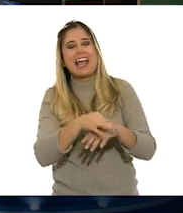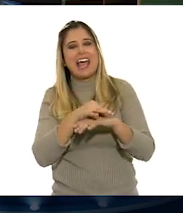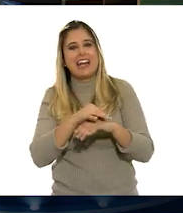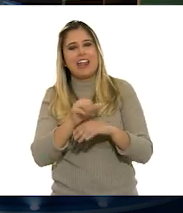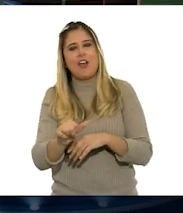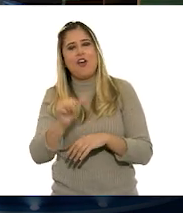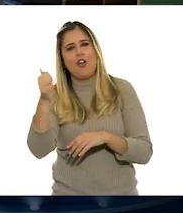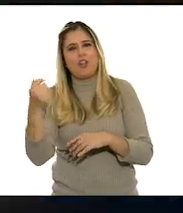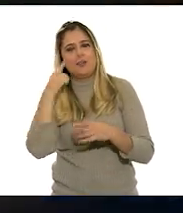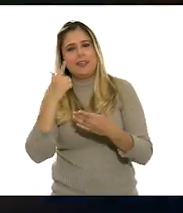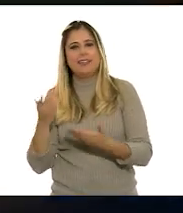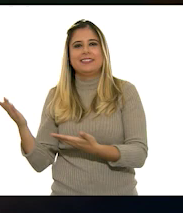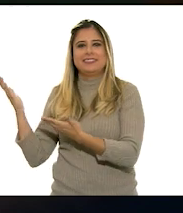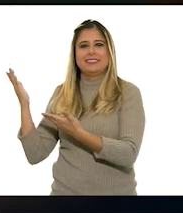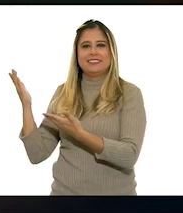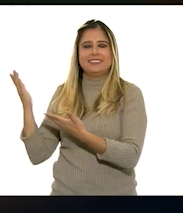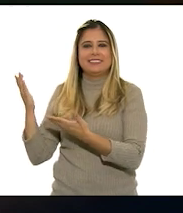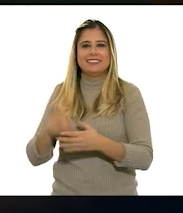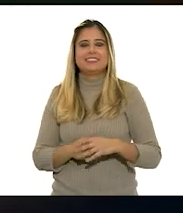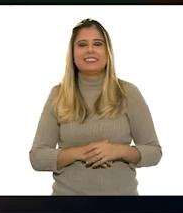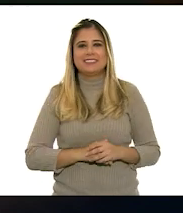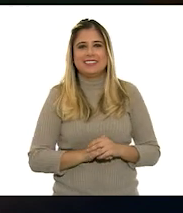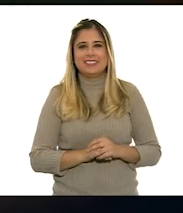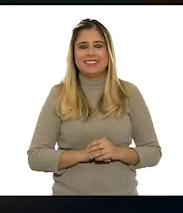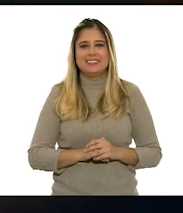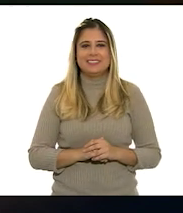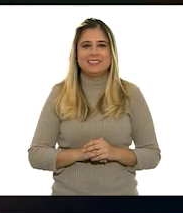veamos igual qué información nos proporciona. A ver.